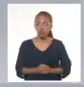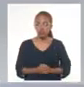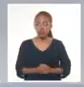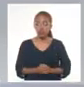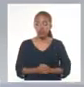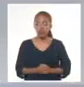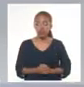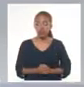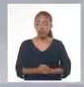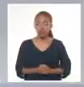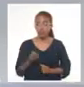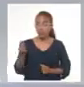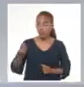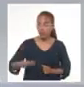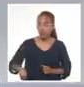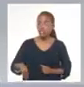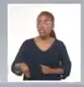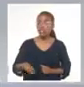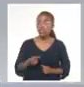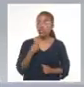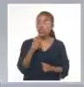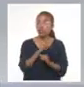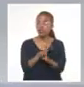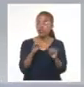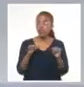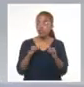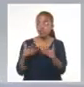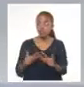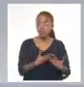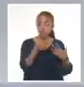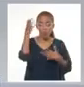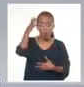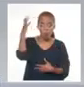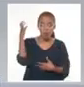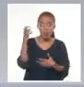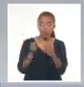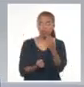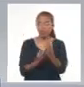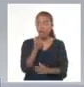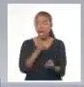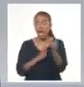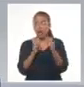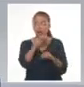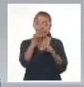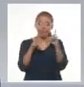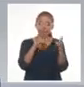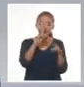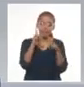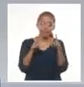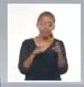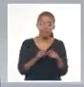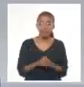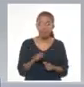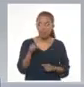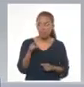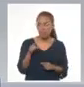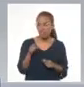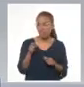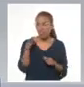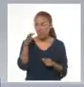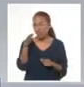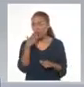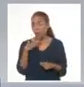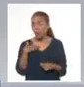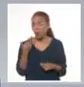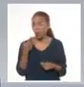Y a propósito de los anuncios del gobierno de Estados Unidos, surgen algunas interrogantes. ¿Cuál es el verdadero alcance? ¿Cuándo entran en vigor?